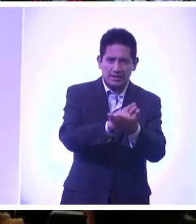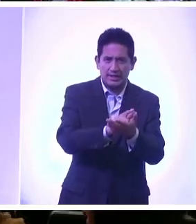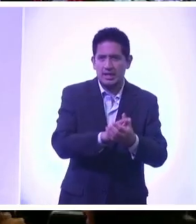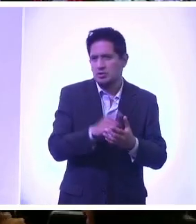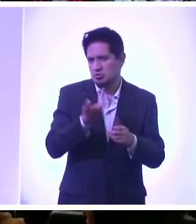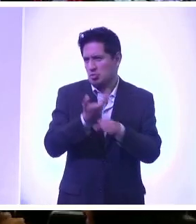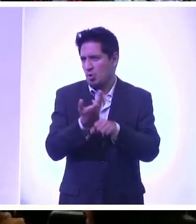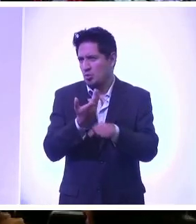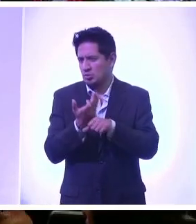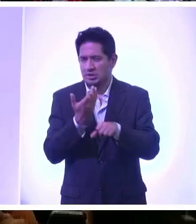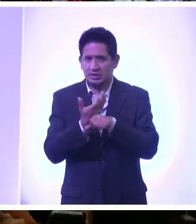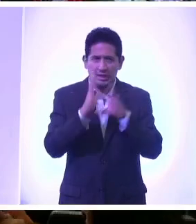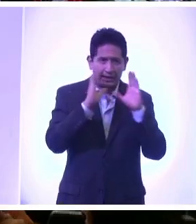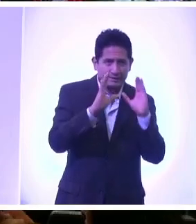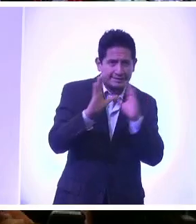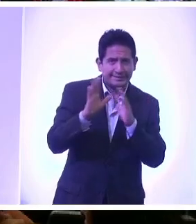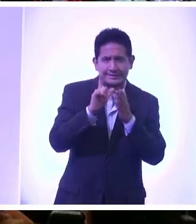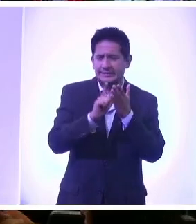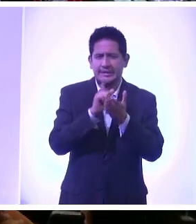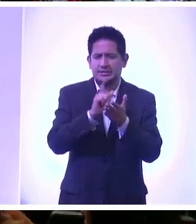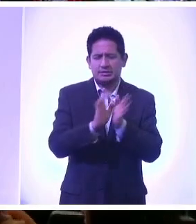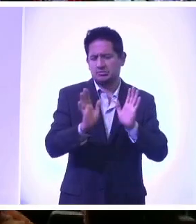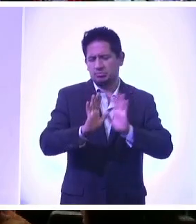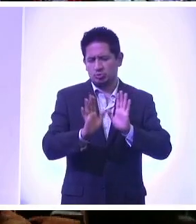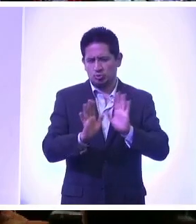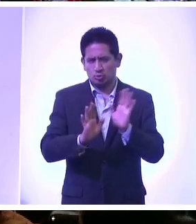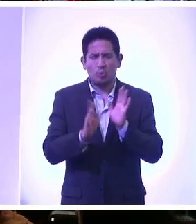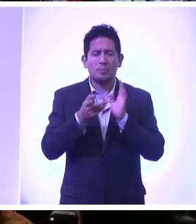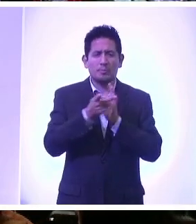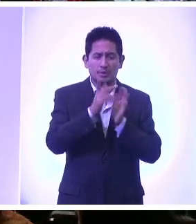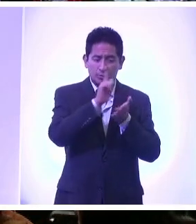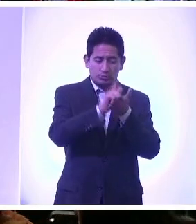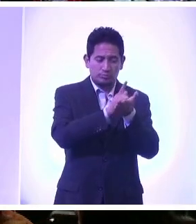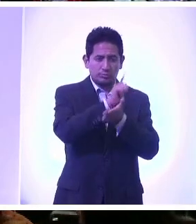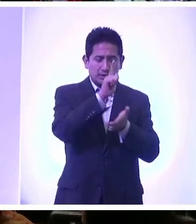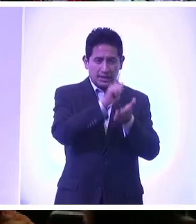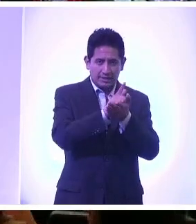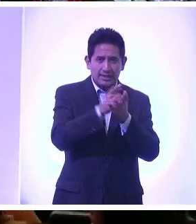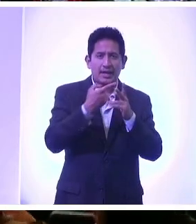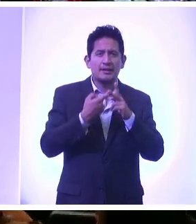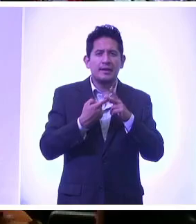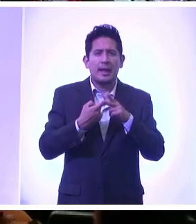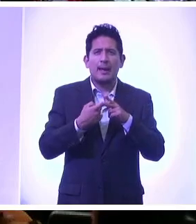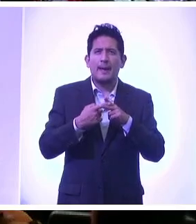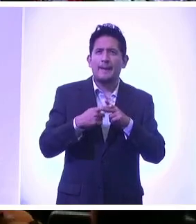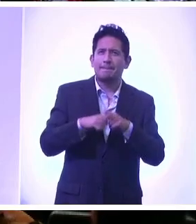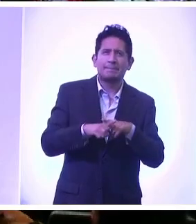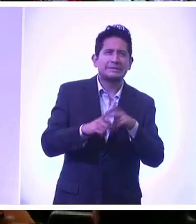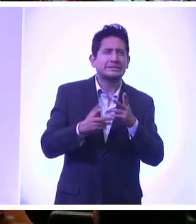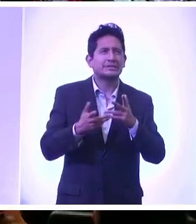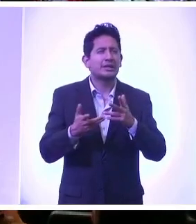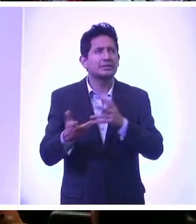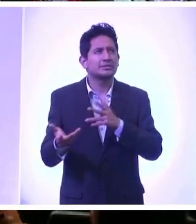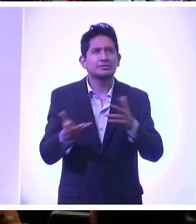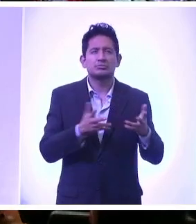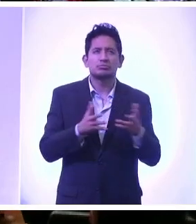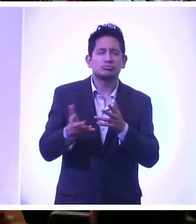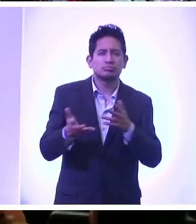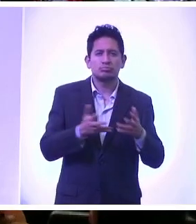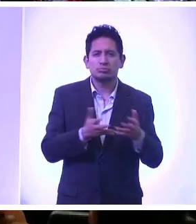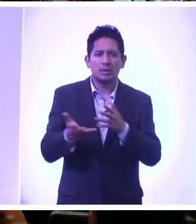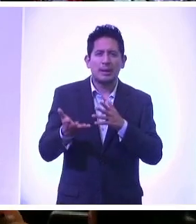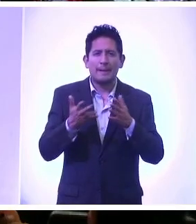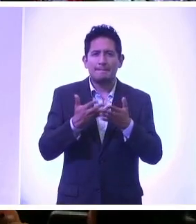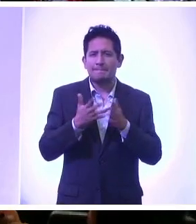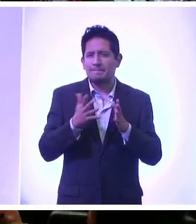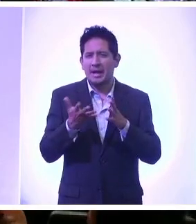leyes a ustedes que son los expertos las leyes inician tal vez o muy probablemente hist amente con el código de